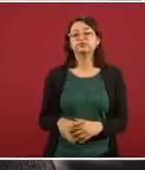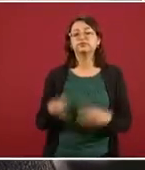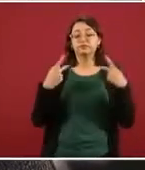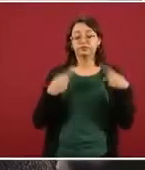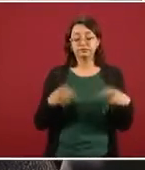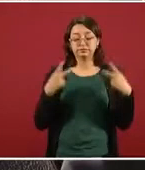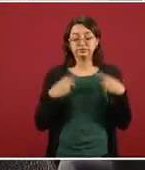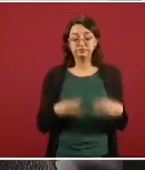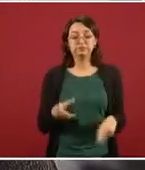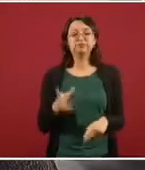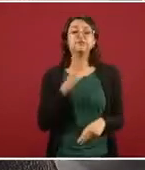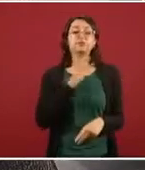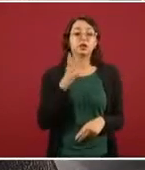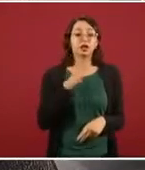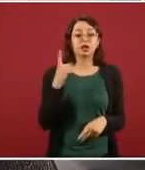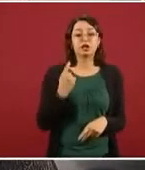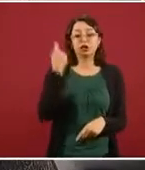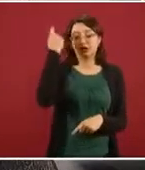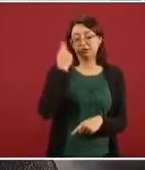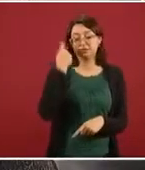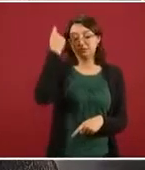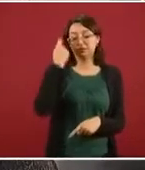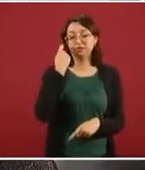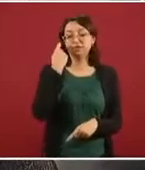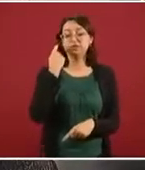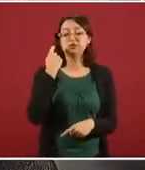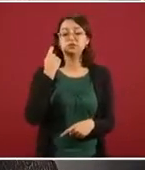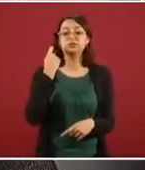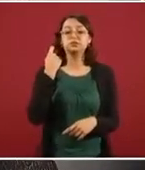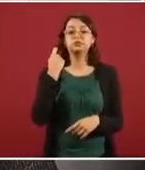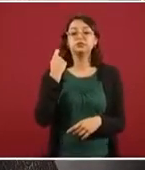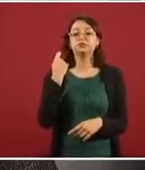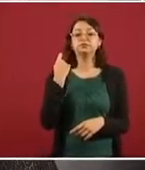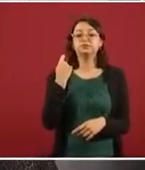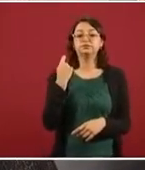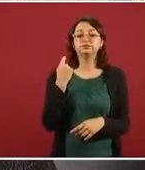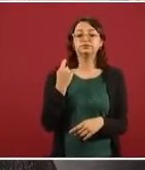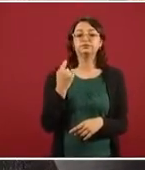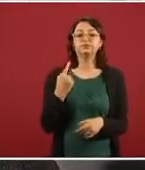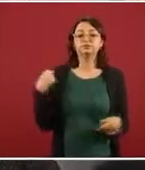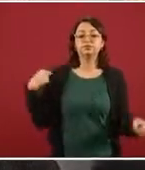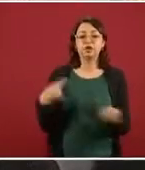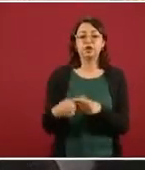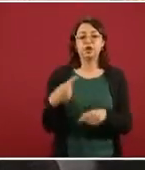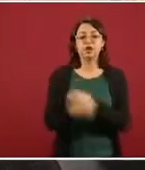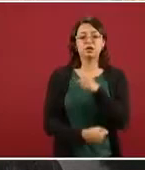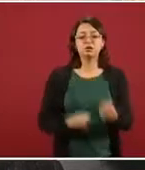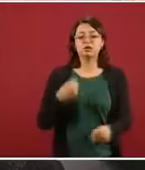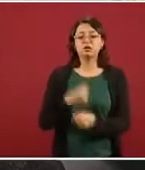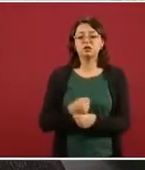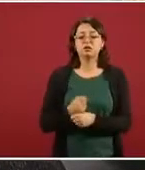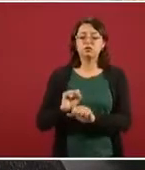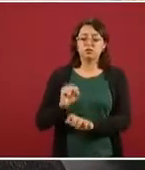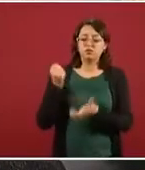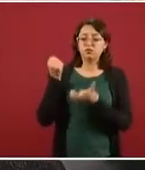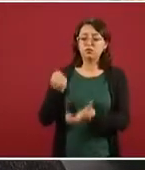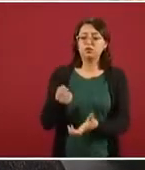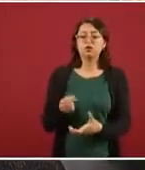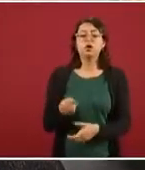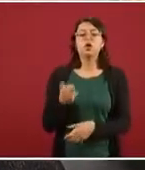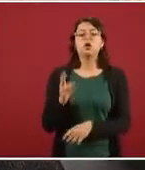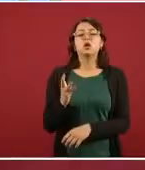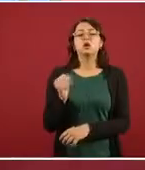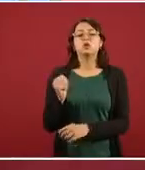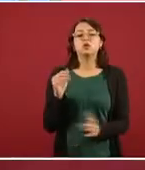pensión, me ayudan con la siguiente lámina. Estamos hablando en este año de una inversión de